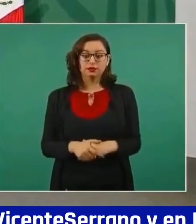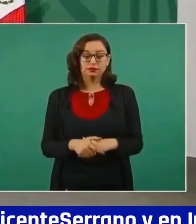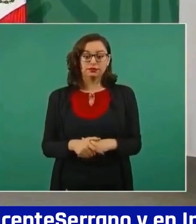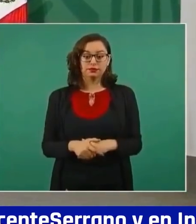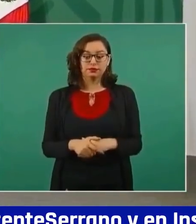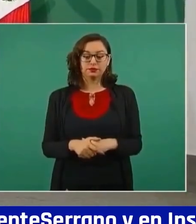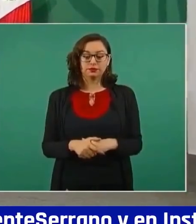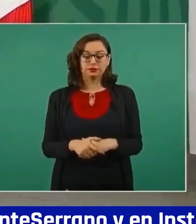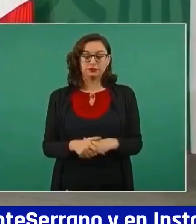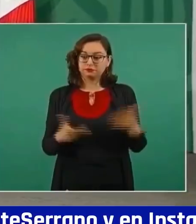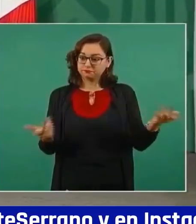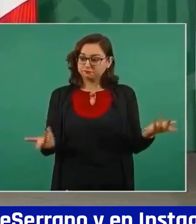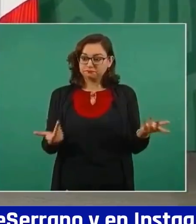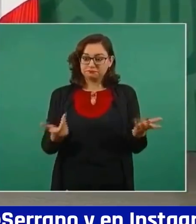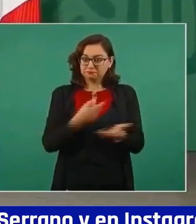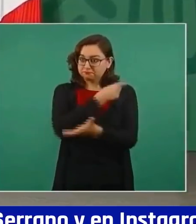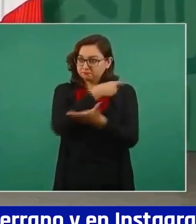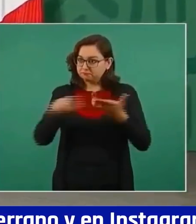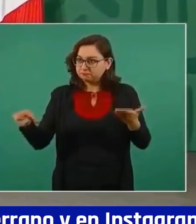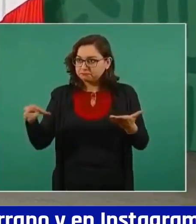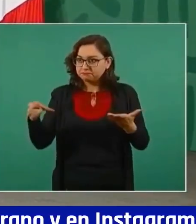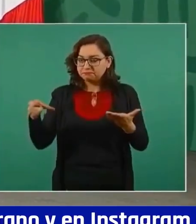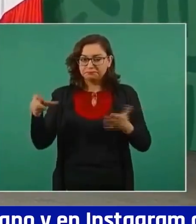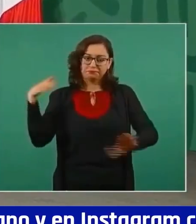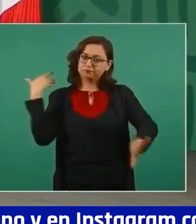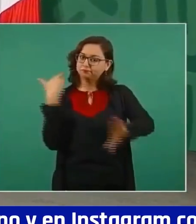que era una mala operación